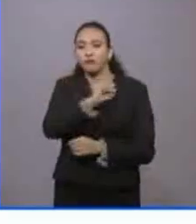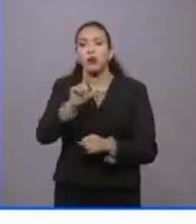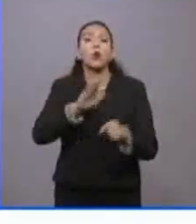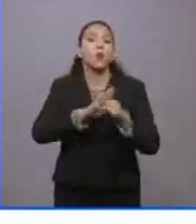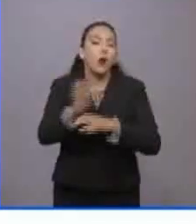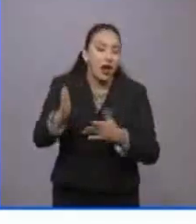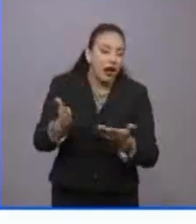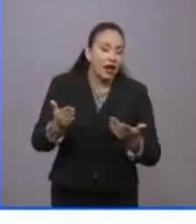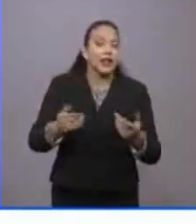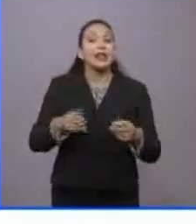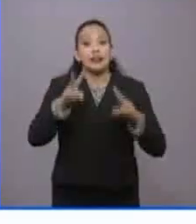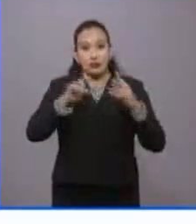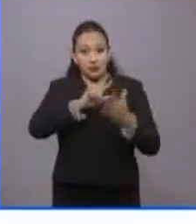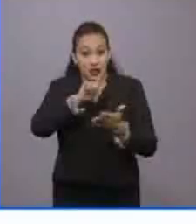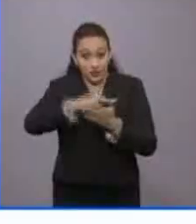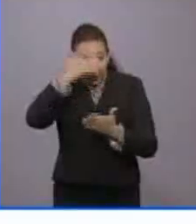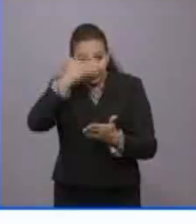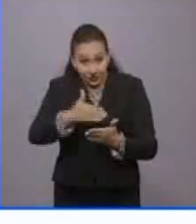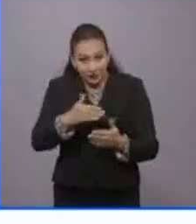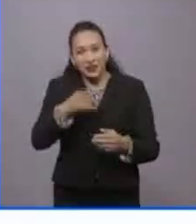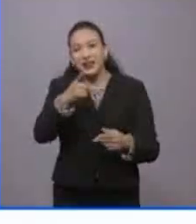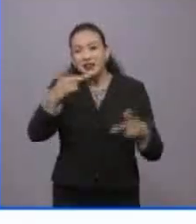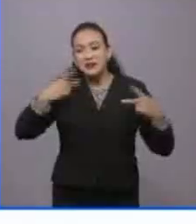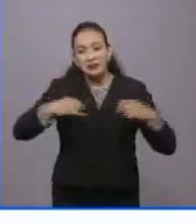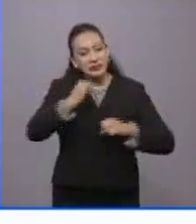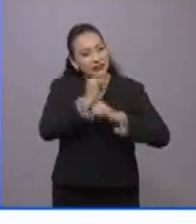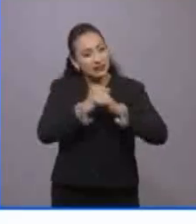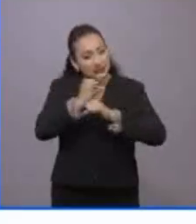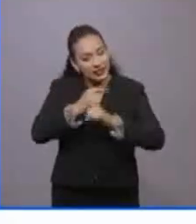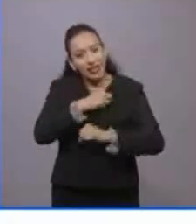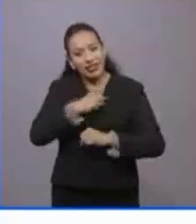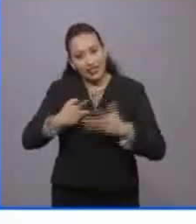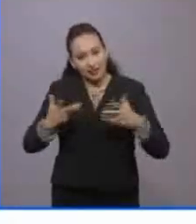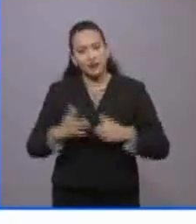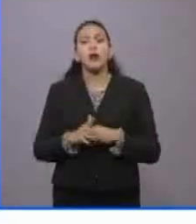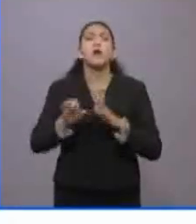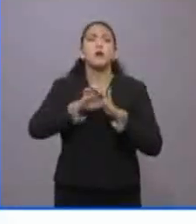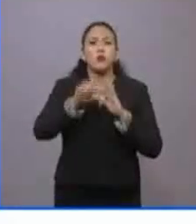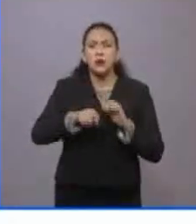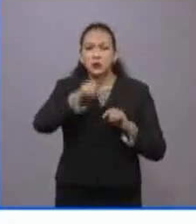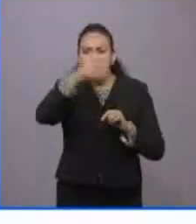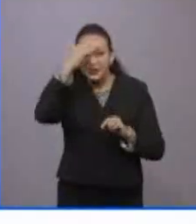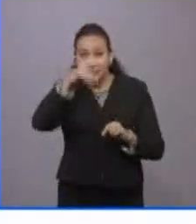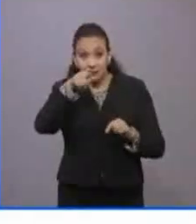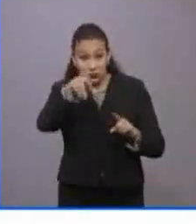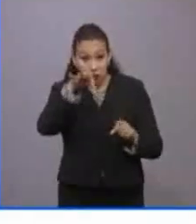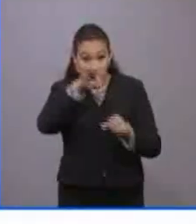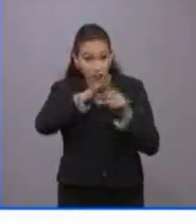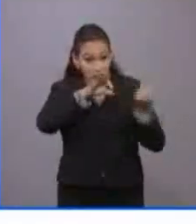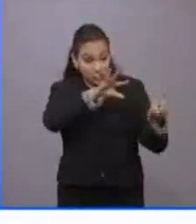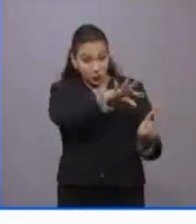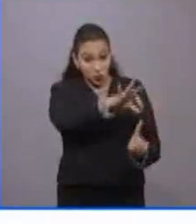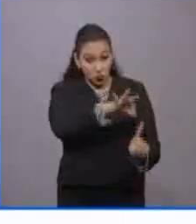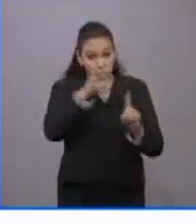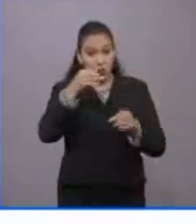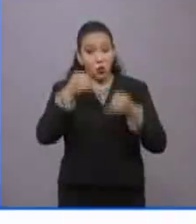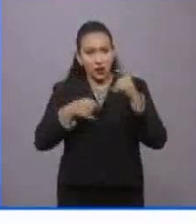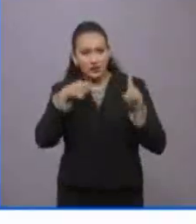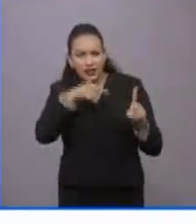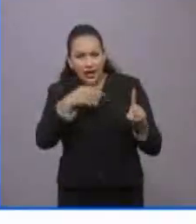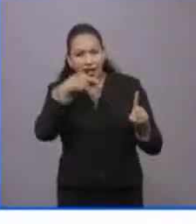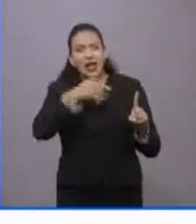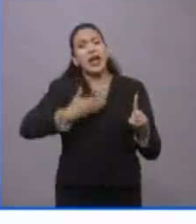en temas jurídicos de interés. Investigar si se les ha señalado en casos de violencia de género y su enfoque respecto